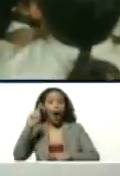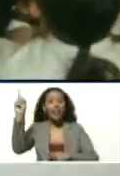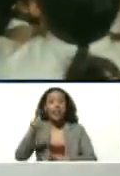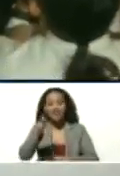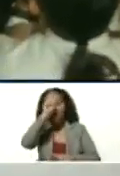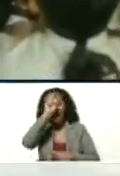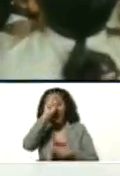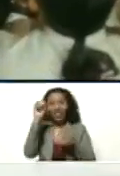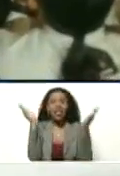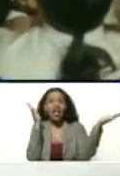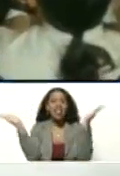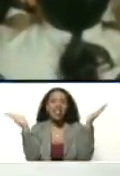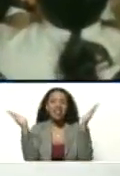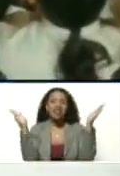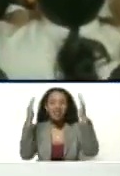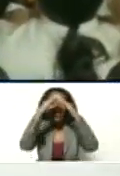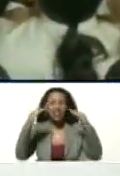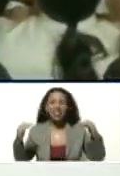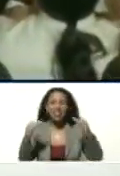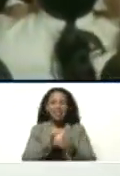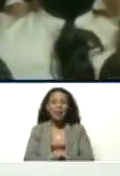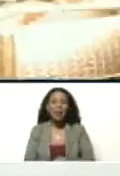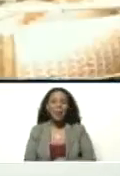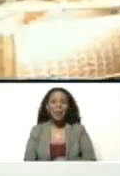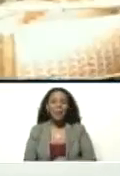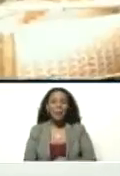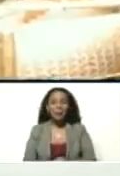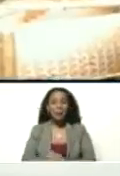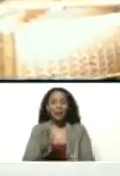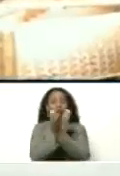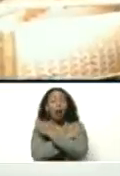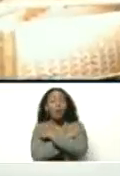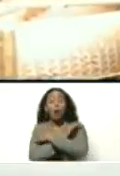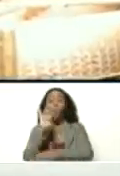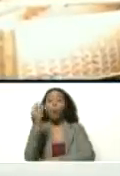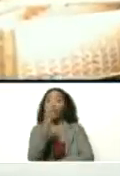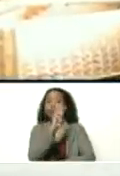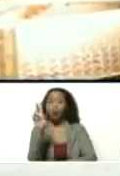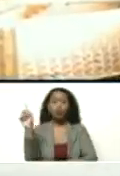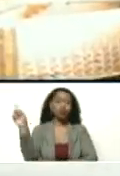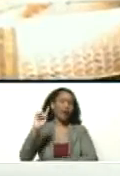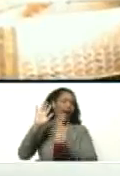momias fue las que vi ella. No las momias de la Cuarta República.